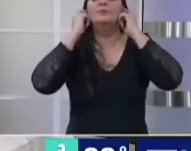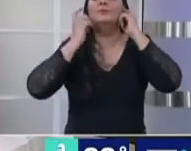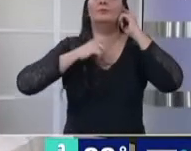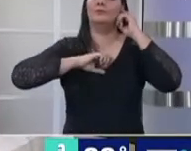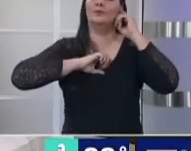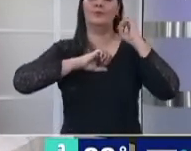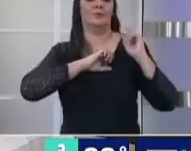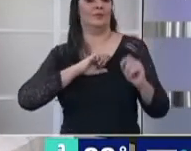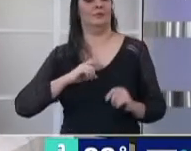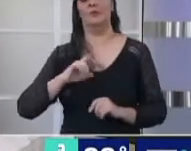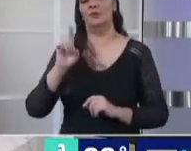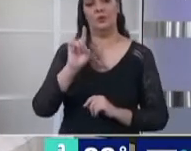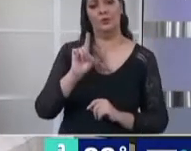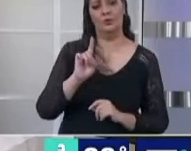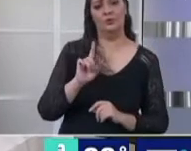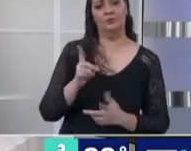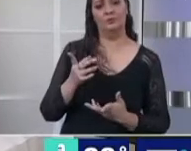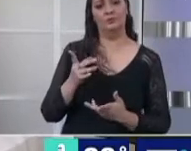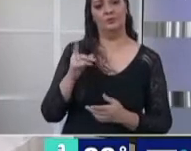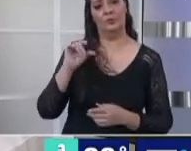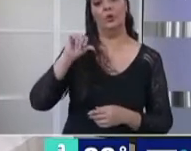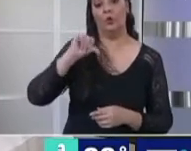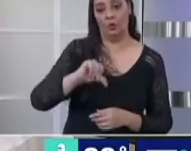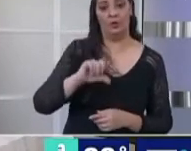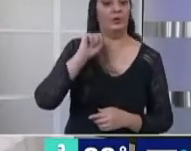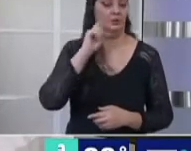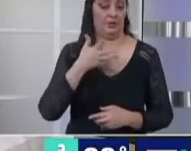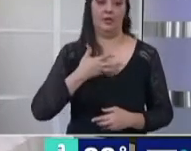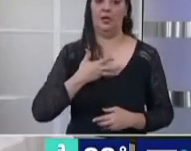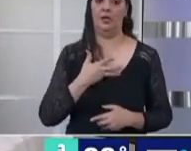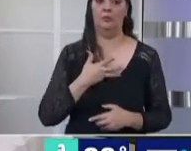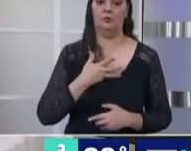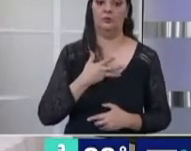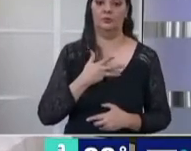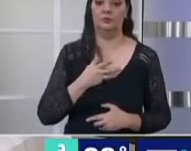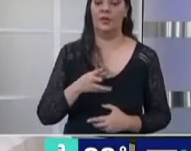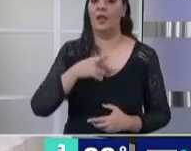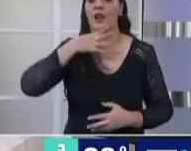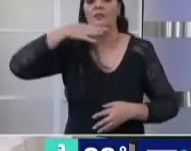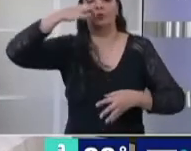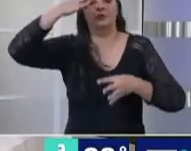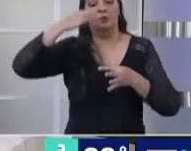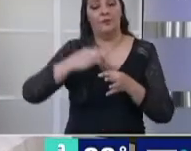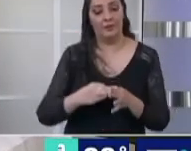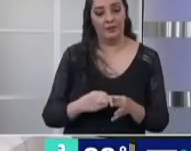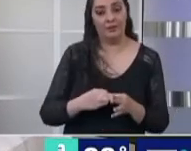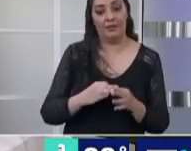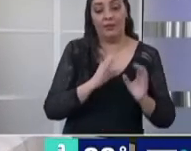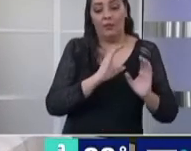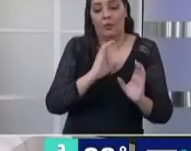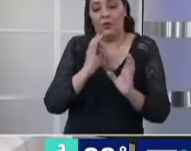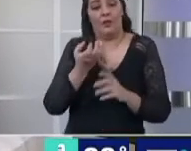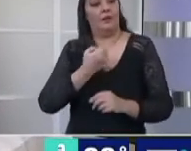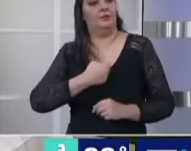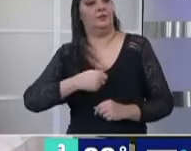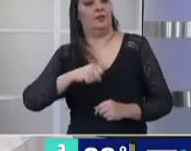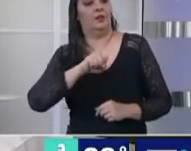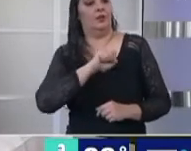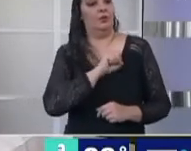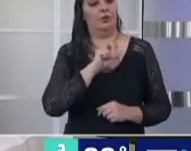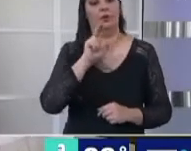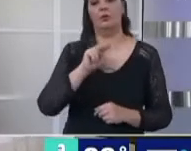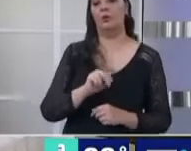diagnóstico, hoy cargamos con el peso de la salud de todos los neoleoneses. Hoy